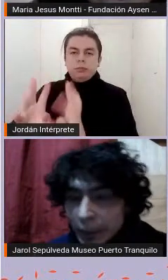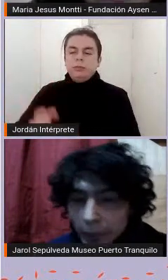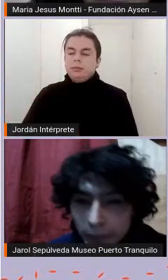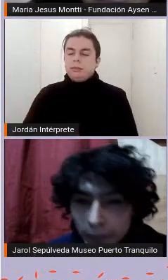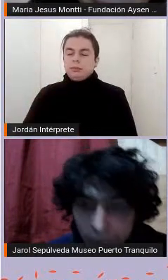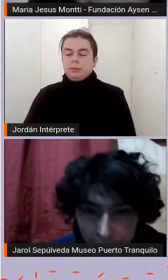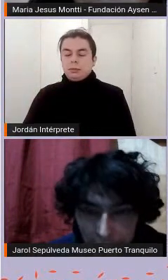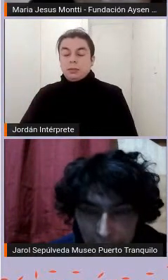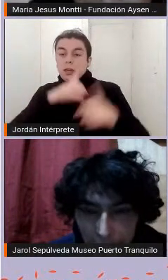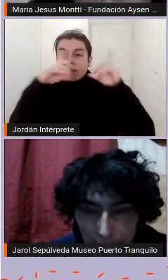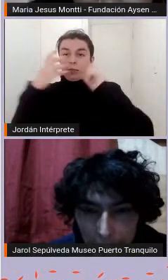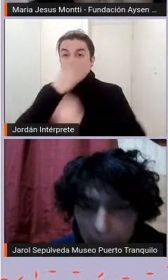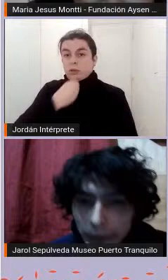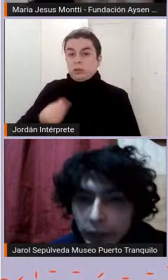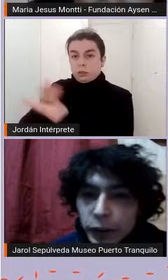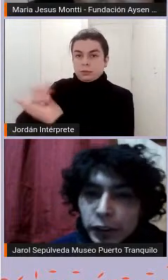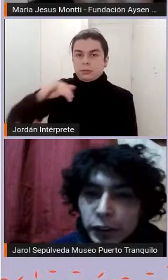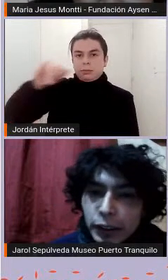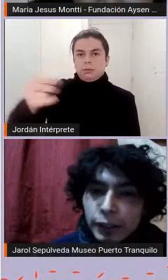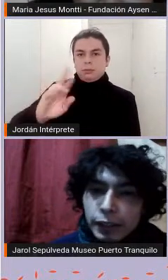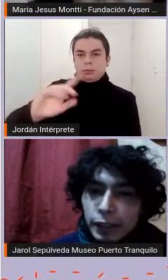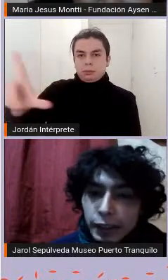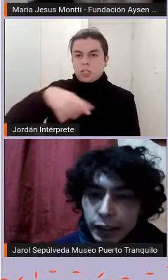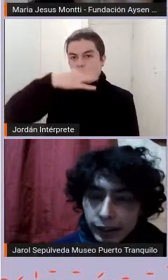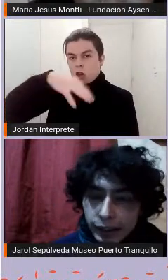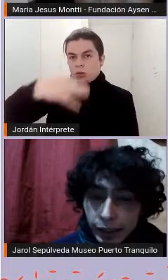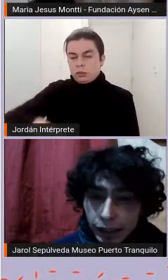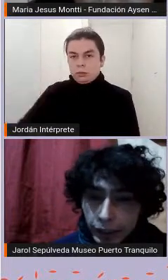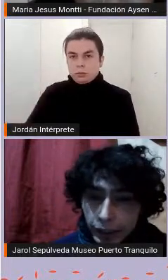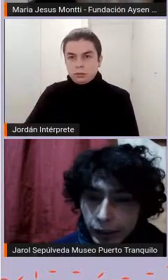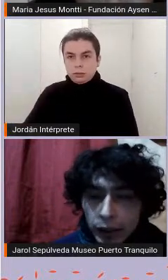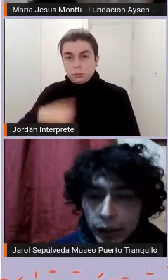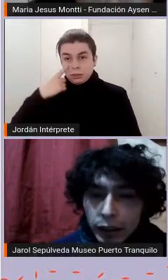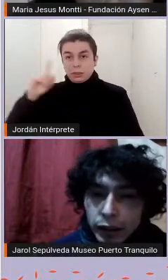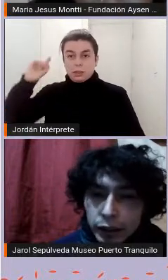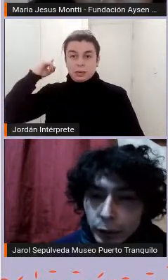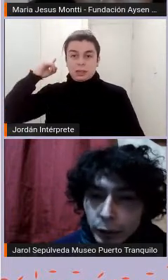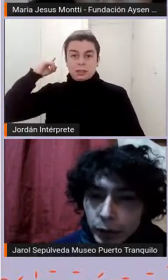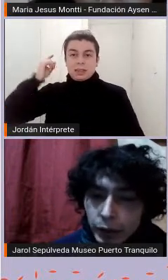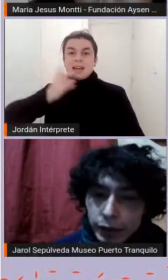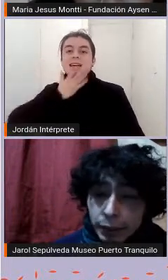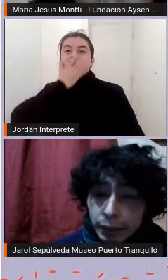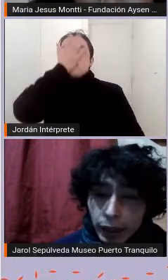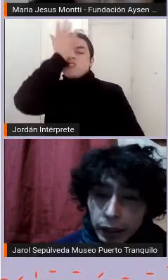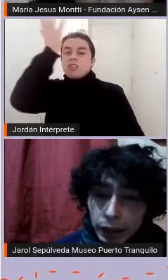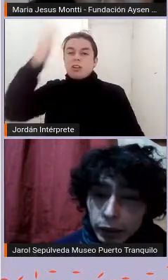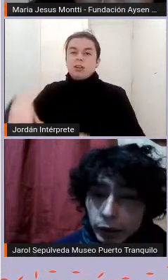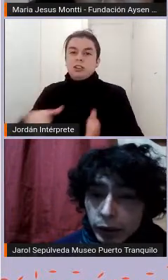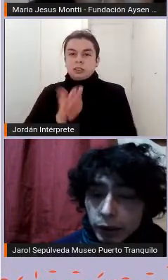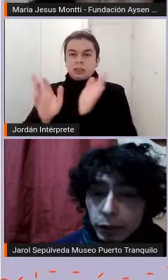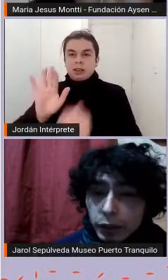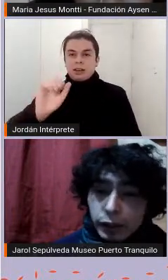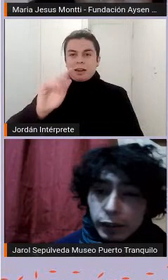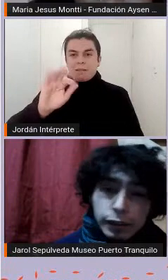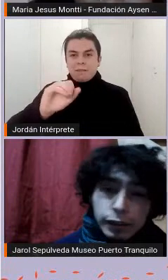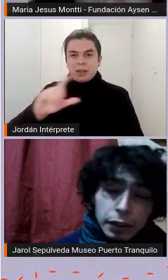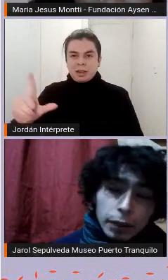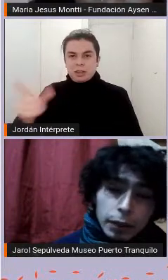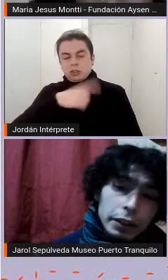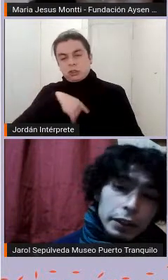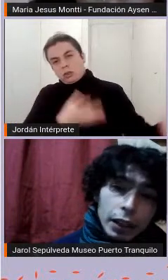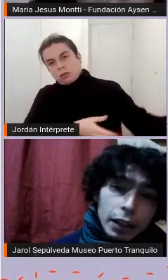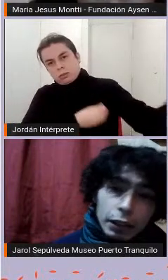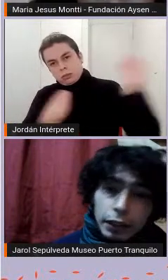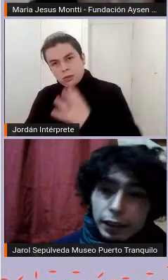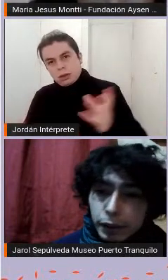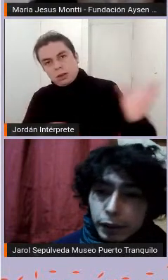ya esta imagen de fondo se ve el glaciar San Rafael. Estamos desembarcando todo el equipo que va a ser necesario para